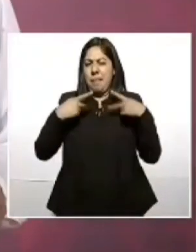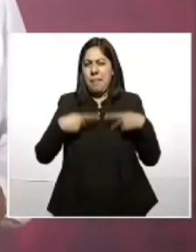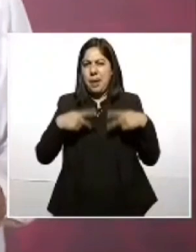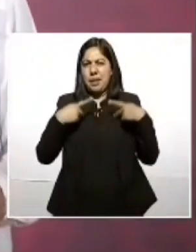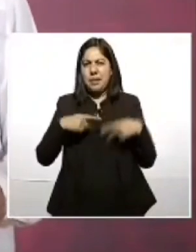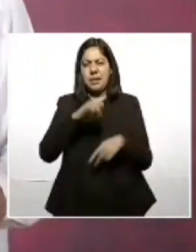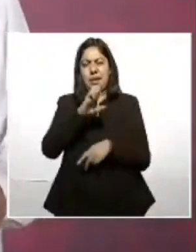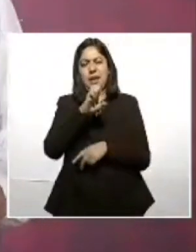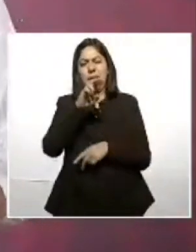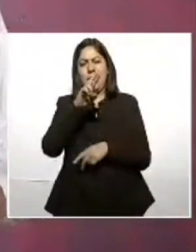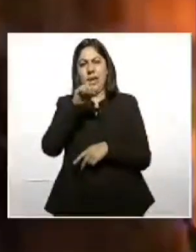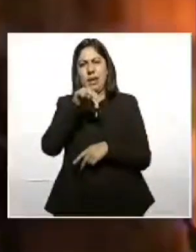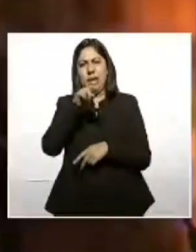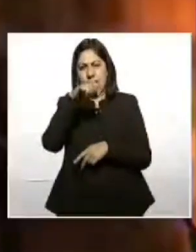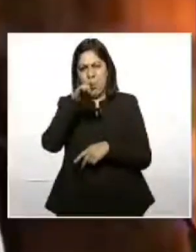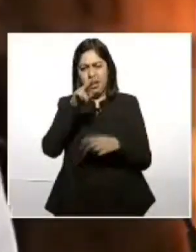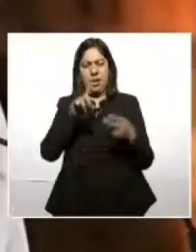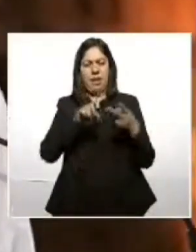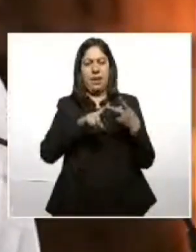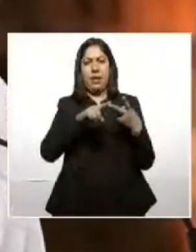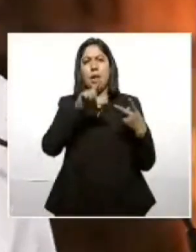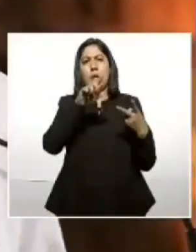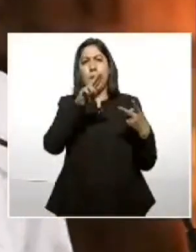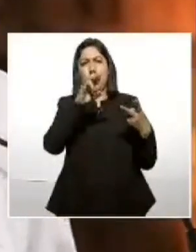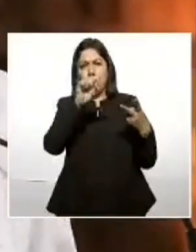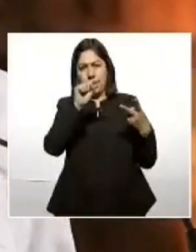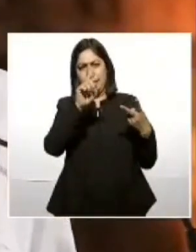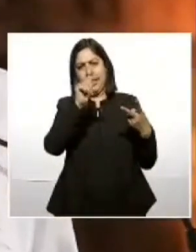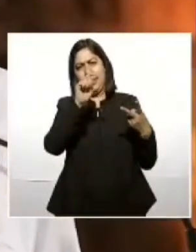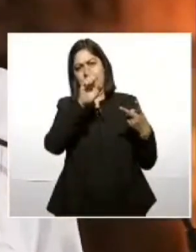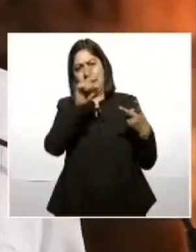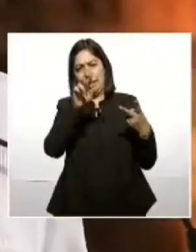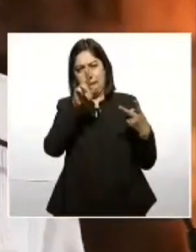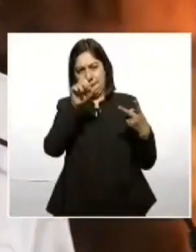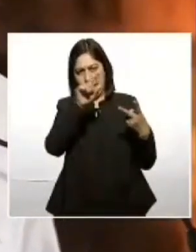Luis Terrazas y Porfirio Díaz,